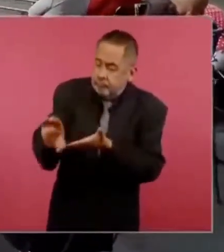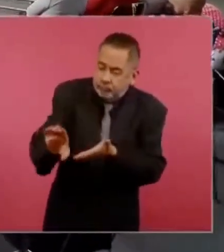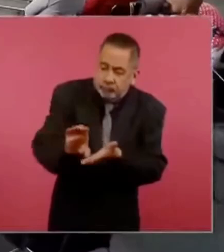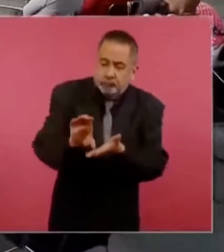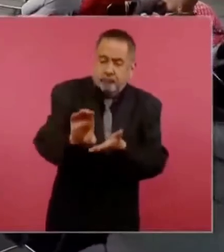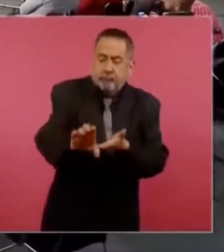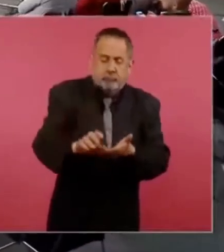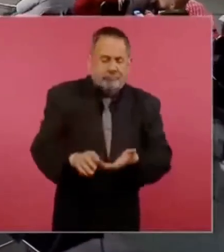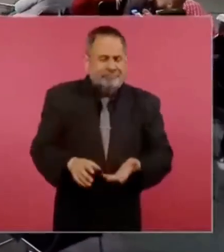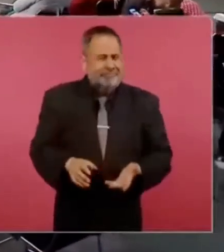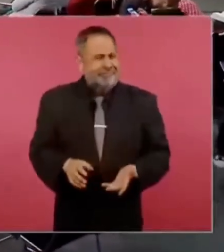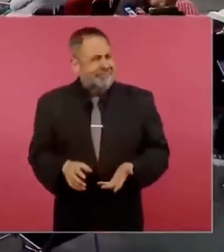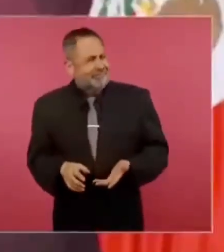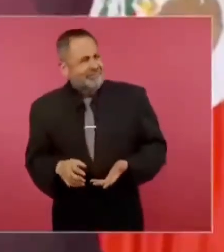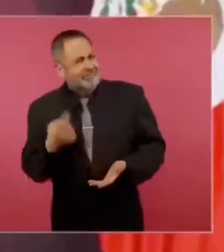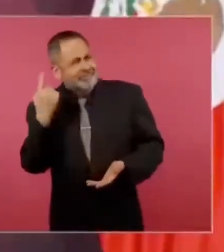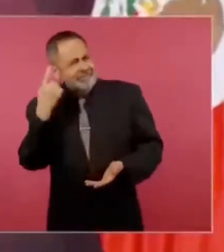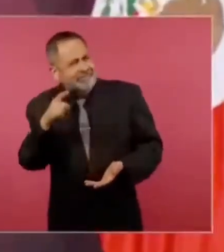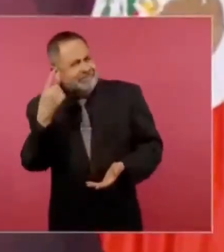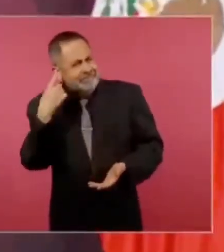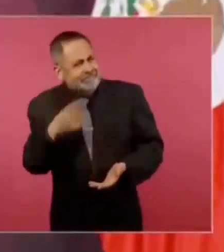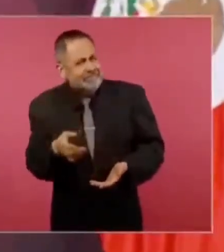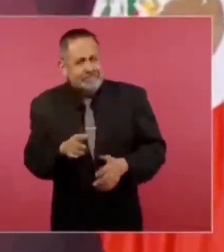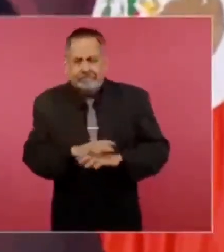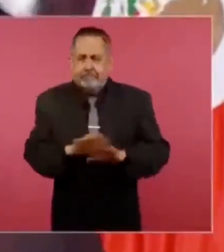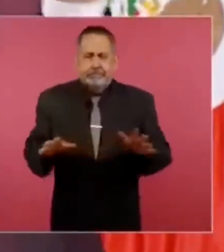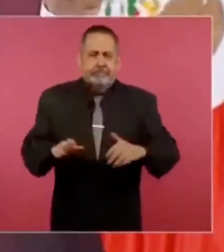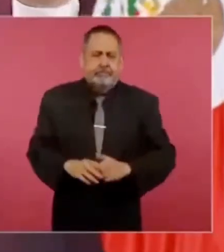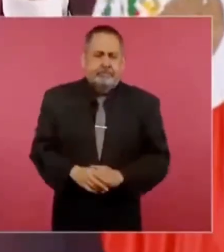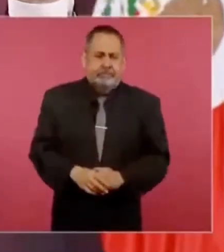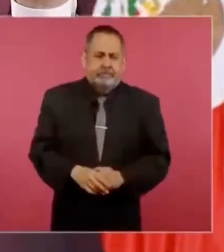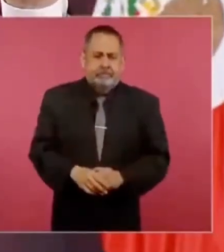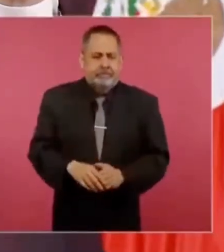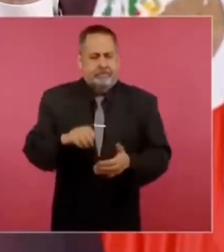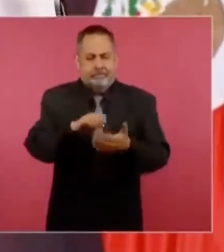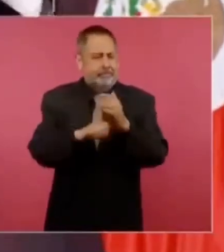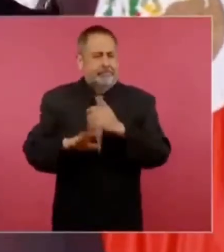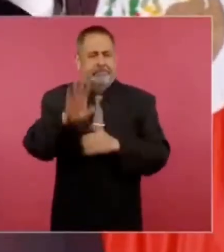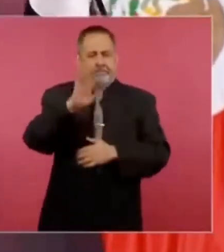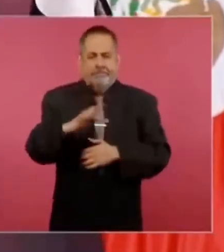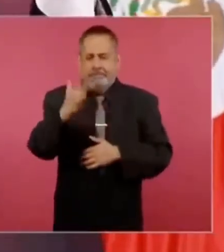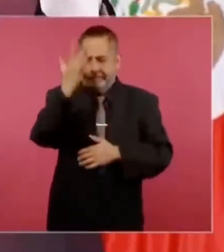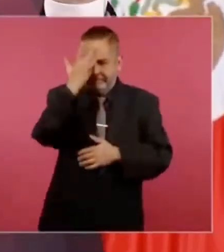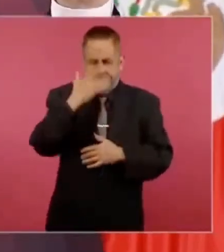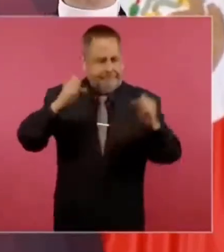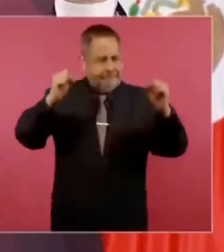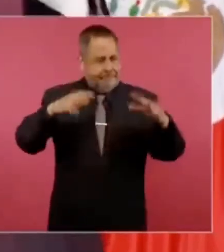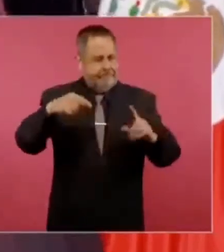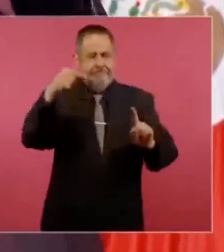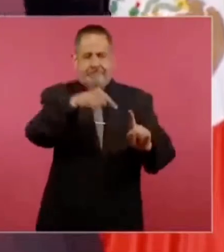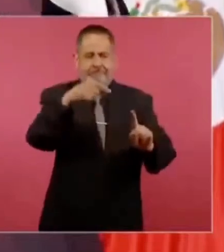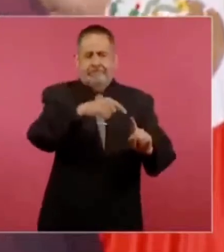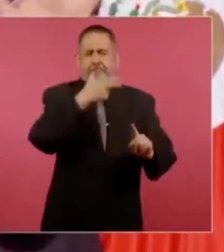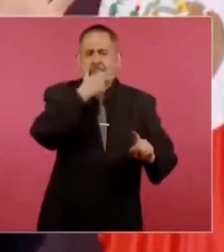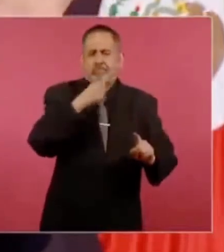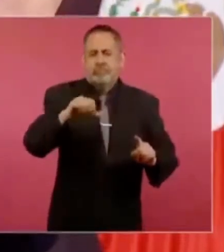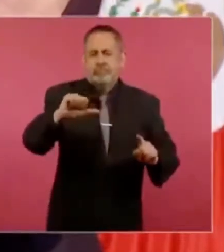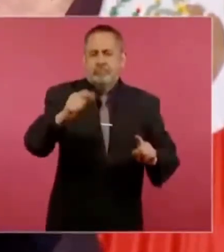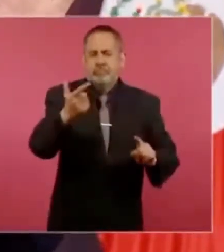manera increíble, un mago de la política,